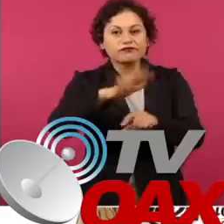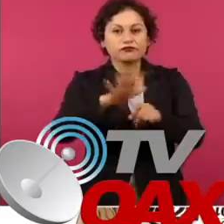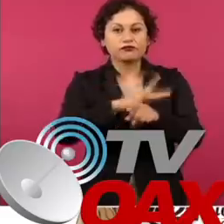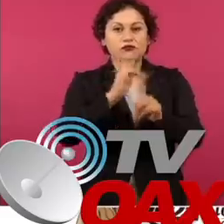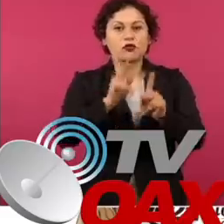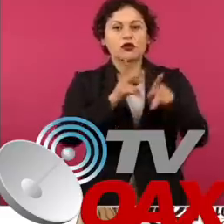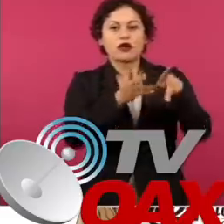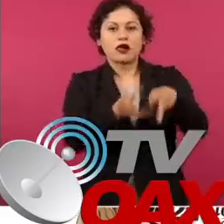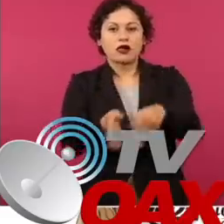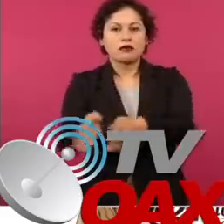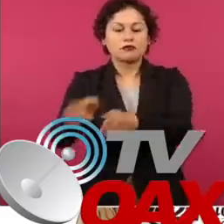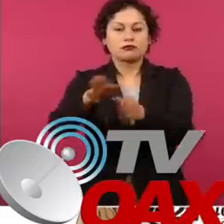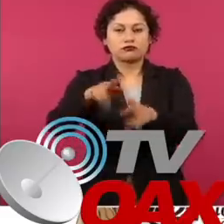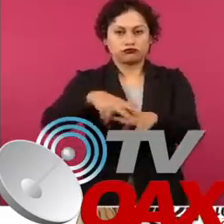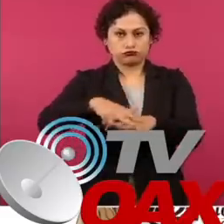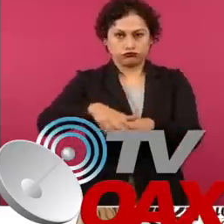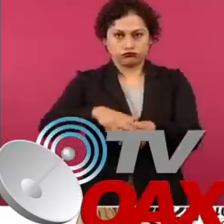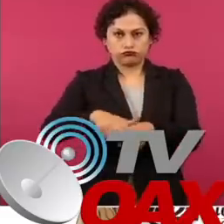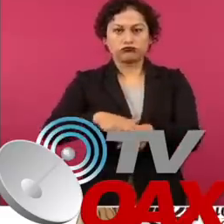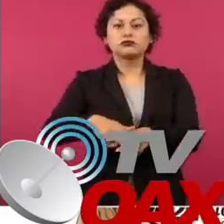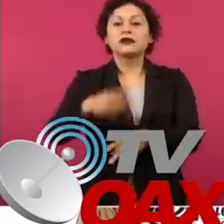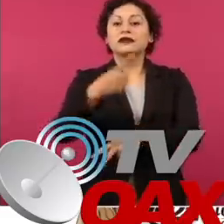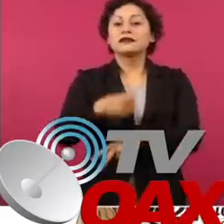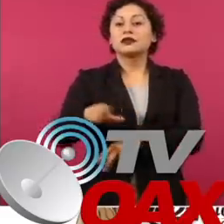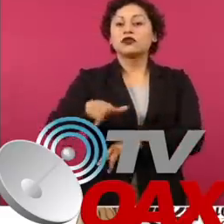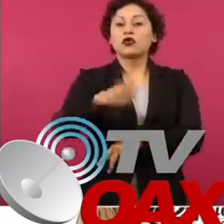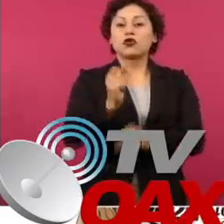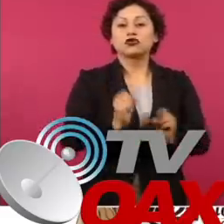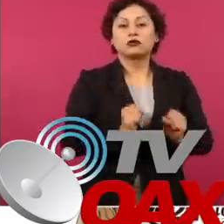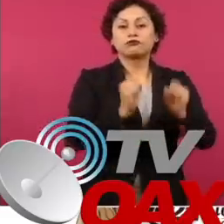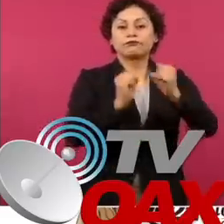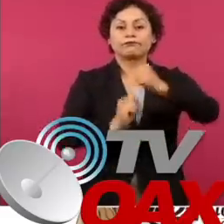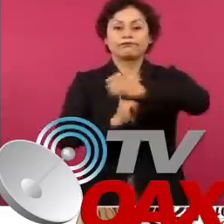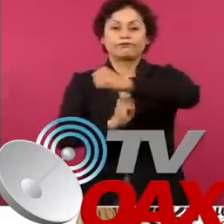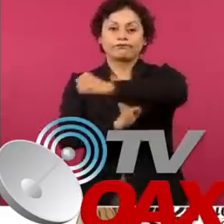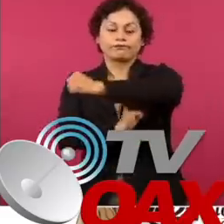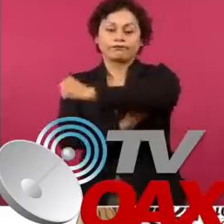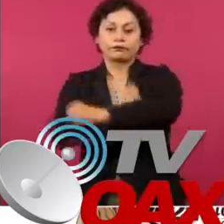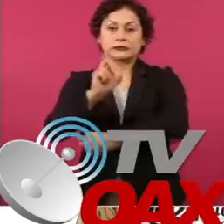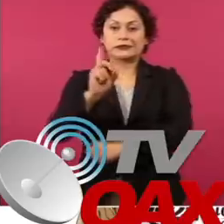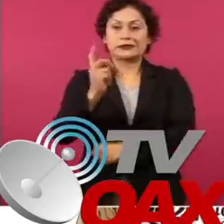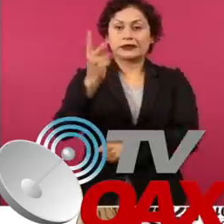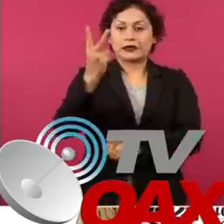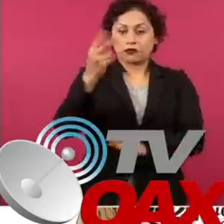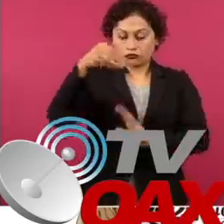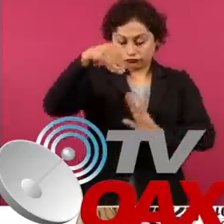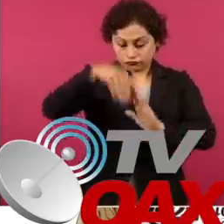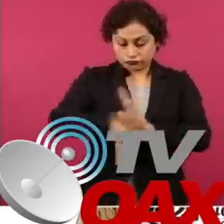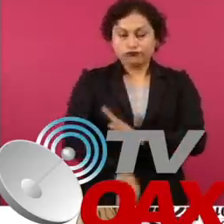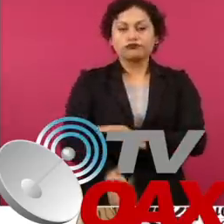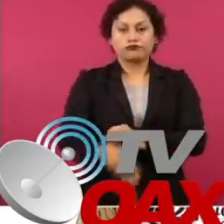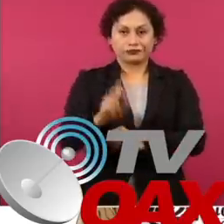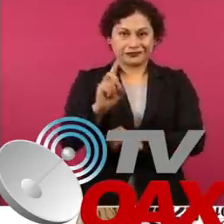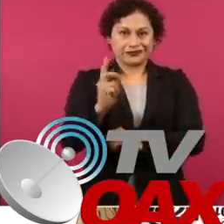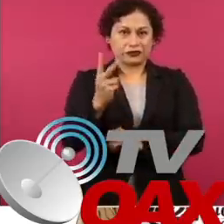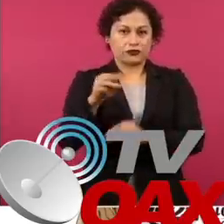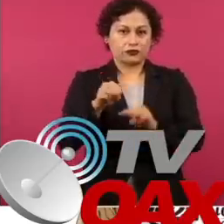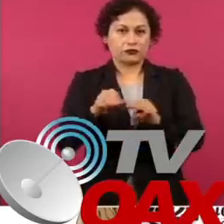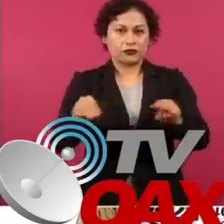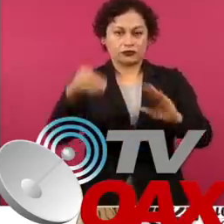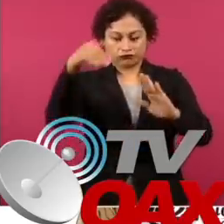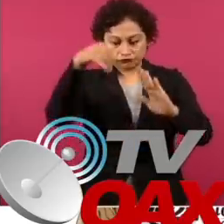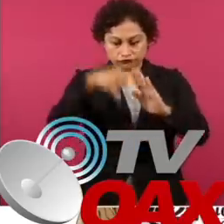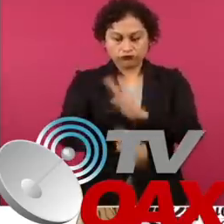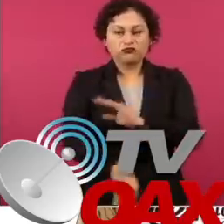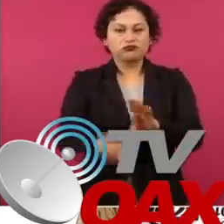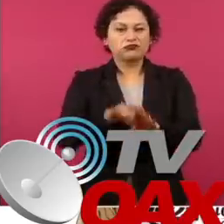su cimentación se han colado 112 pilotes de 32 metros de profundidad. Para darse una idea, 32 metros de profundidad es como